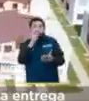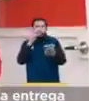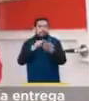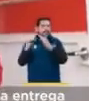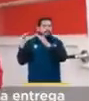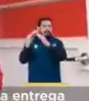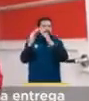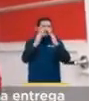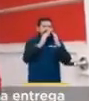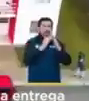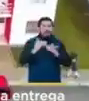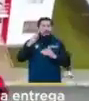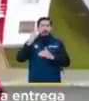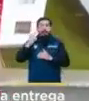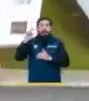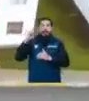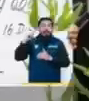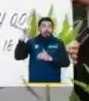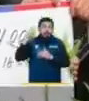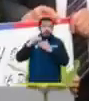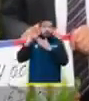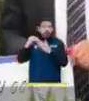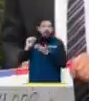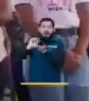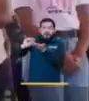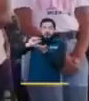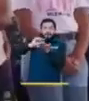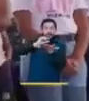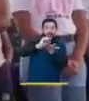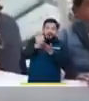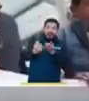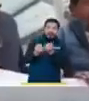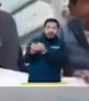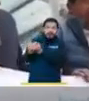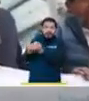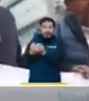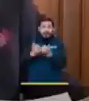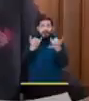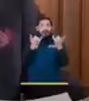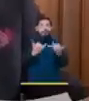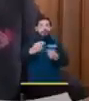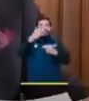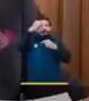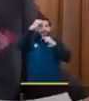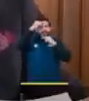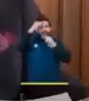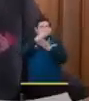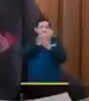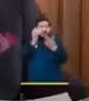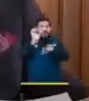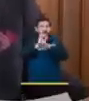entrega de miles de viviendas y millones de dólares en créditos. Hoy en el